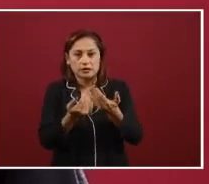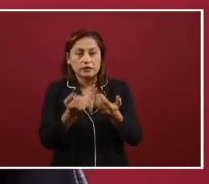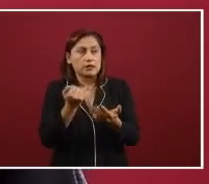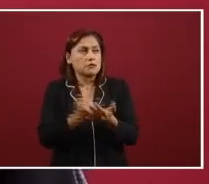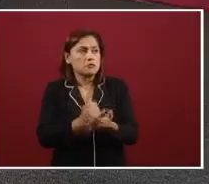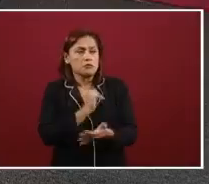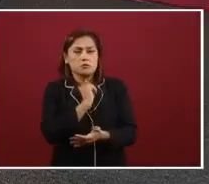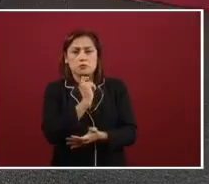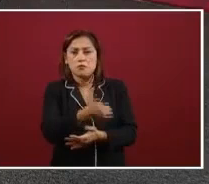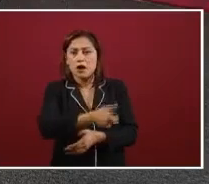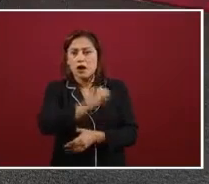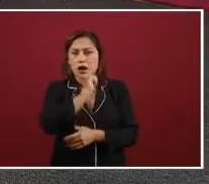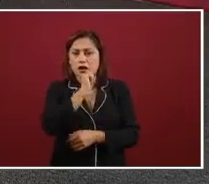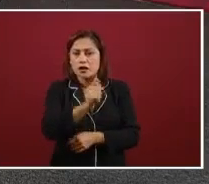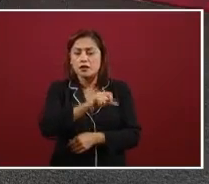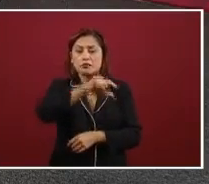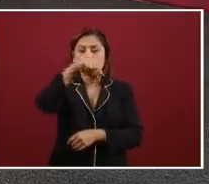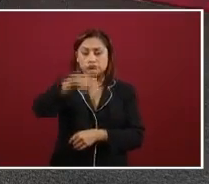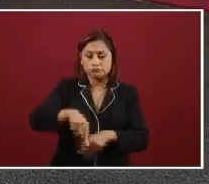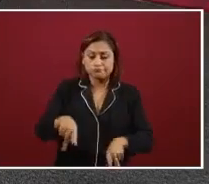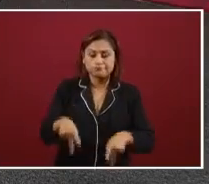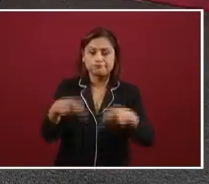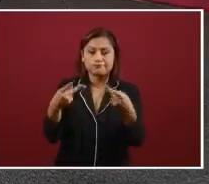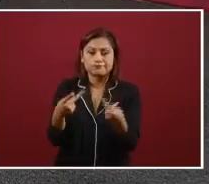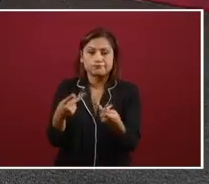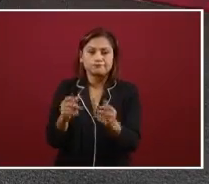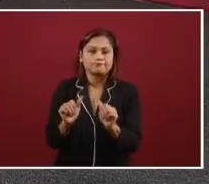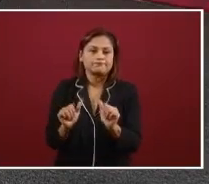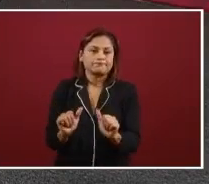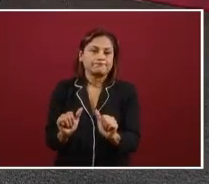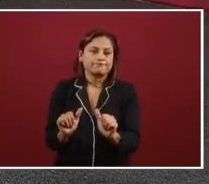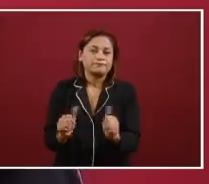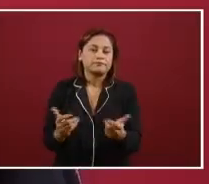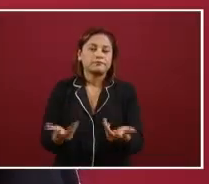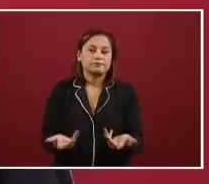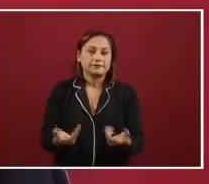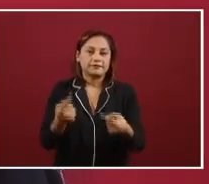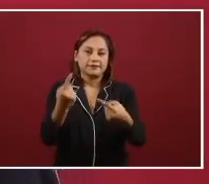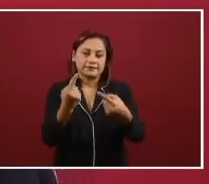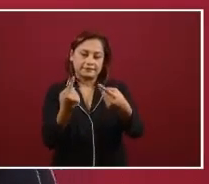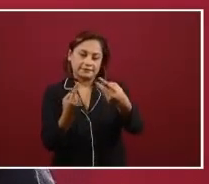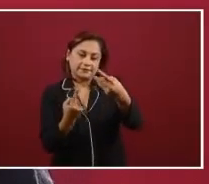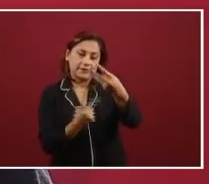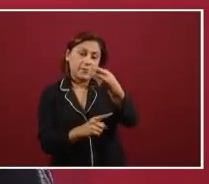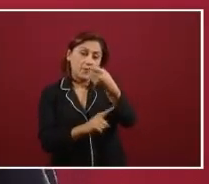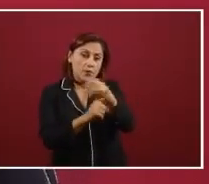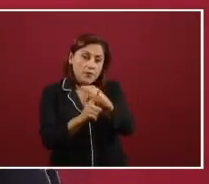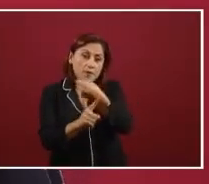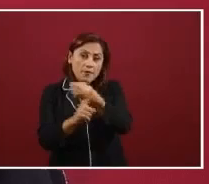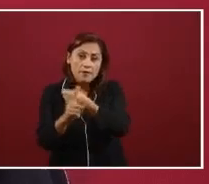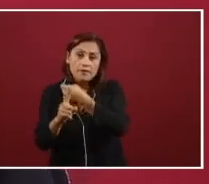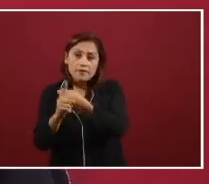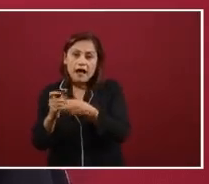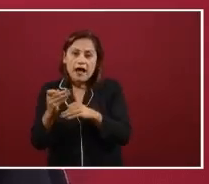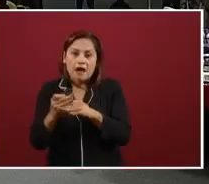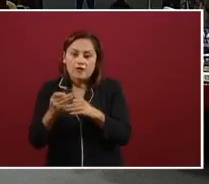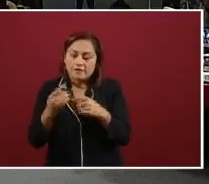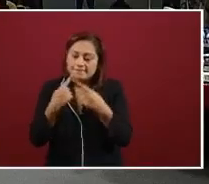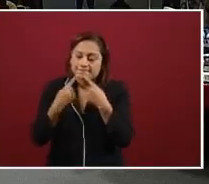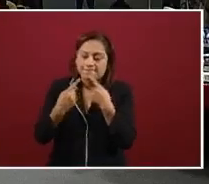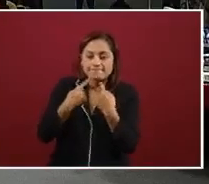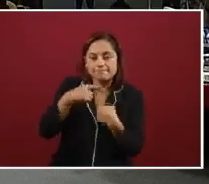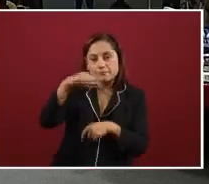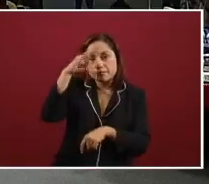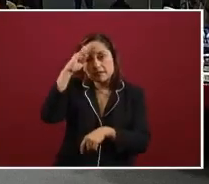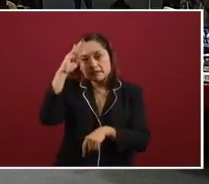Entonces, estamos analizando todo y vamos a tomar una decisión pronto. ¿En cuánto tiempo,